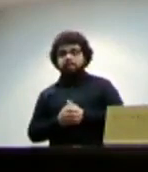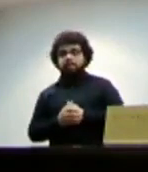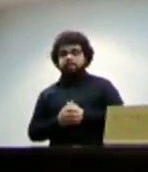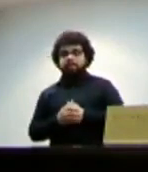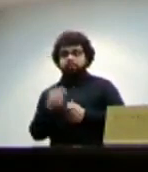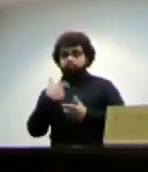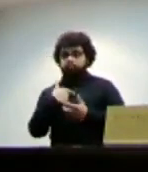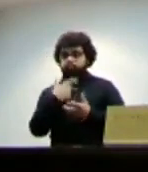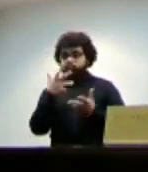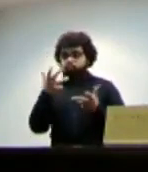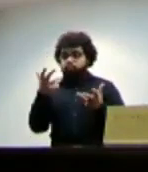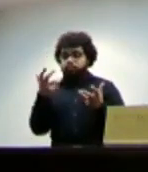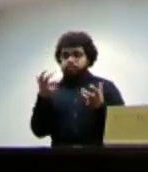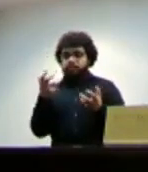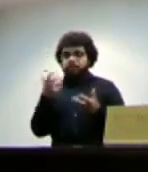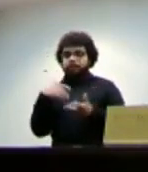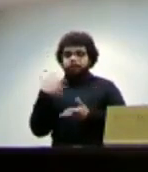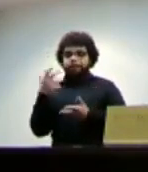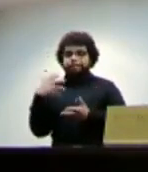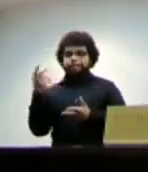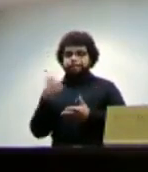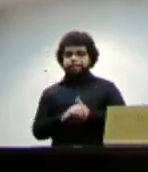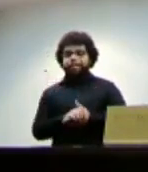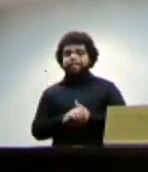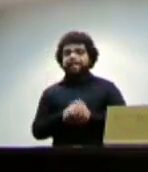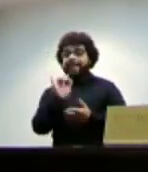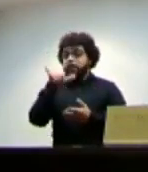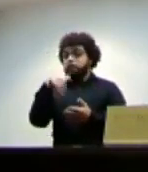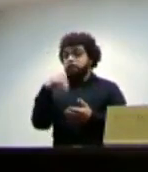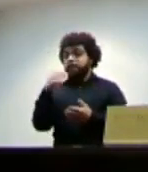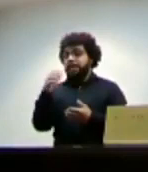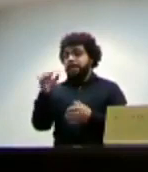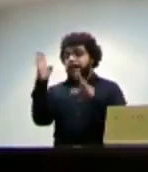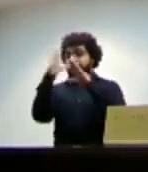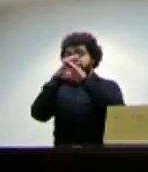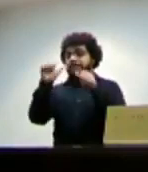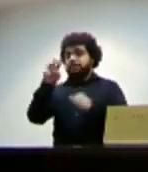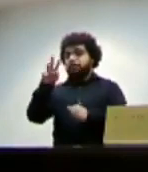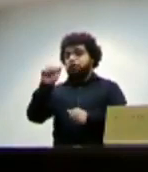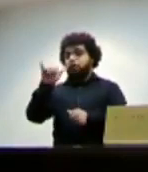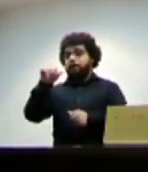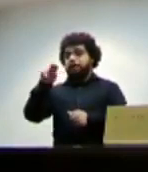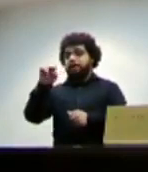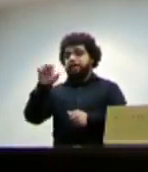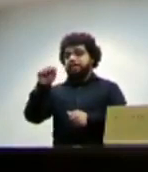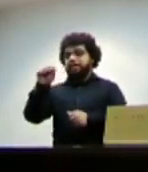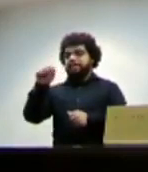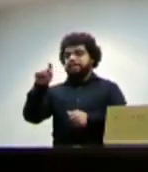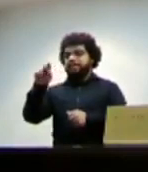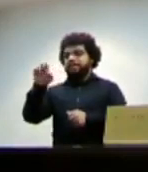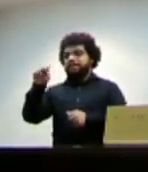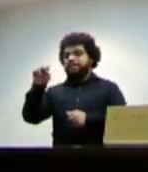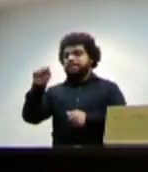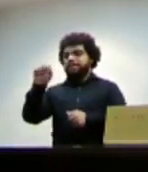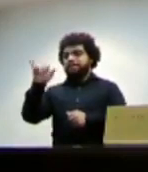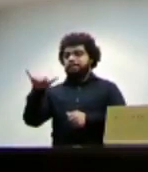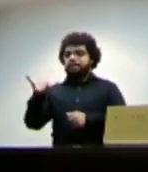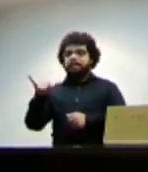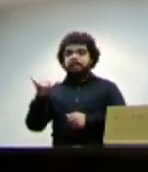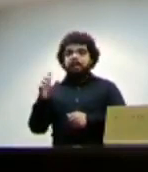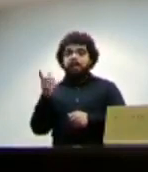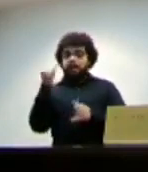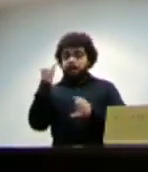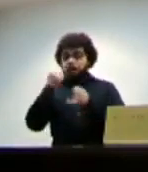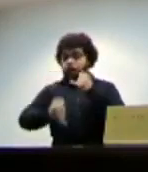Yo quiero eso de que el señor Weinstein no esté, esta última reunión no estuvo. Yo he visto varias reuniones ya que él no está. No,